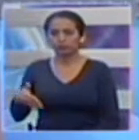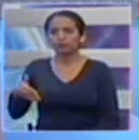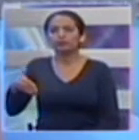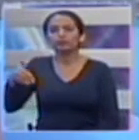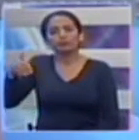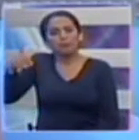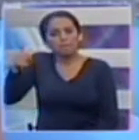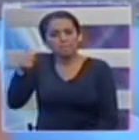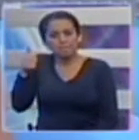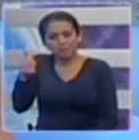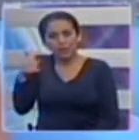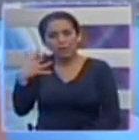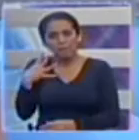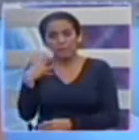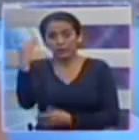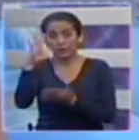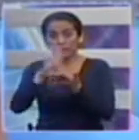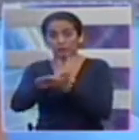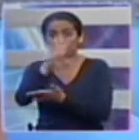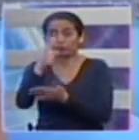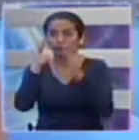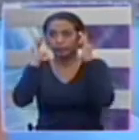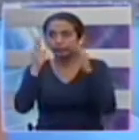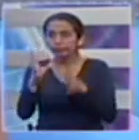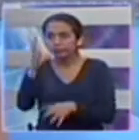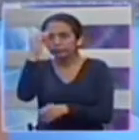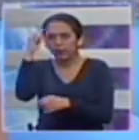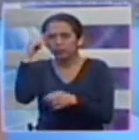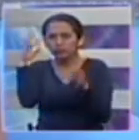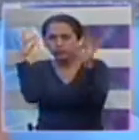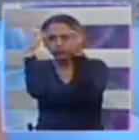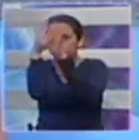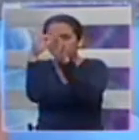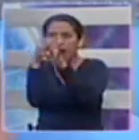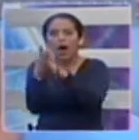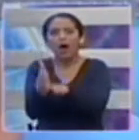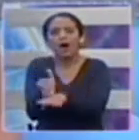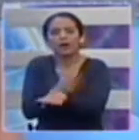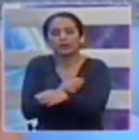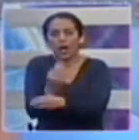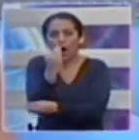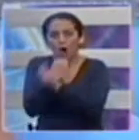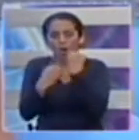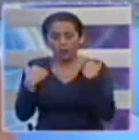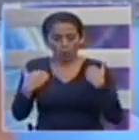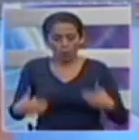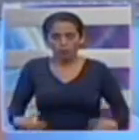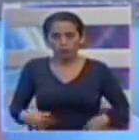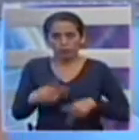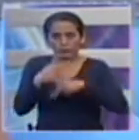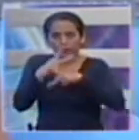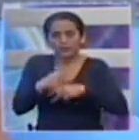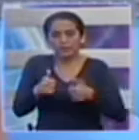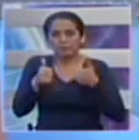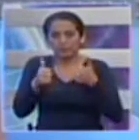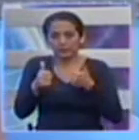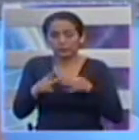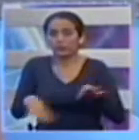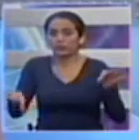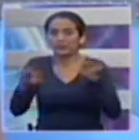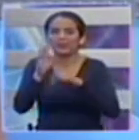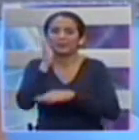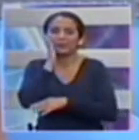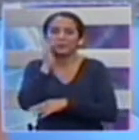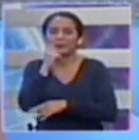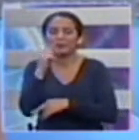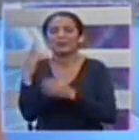tengan un mejor rendimiento, que tengan un mejor rendimiento laboral a un futuro, y es más bien un compromiso de los padres. Yo creo que es un proyecto fácil